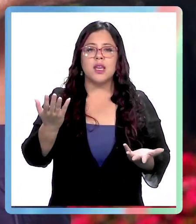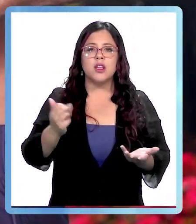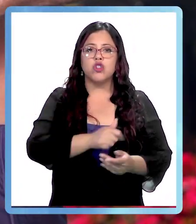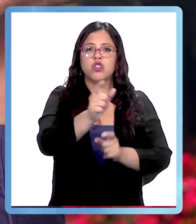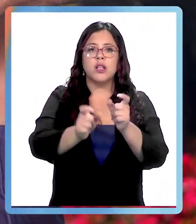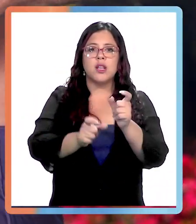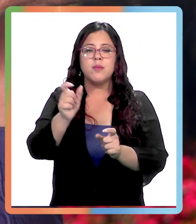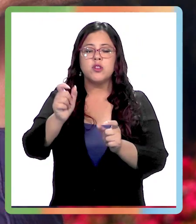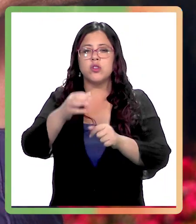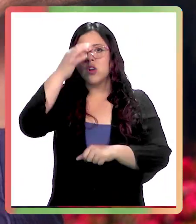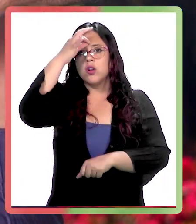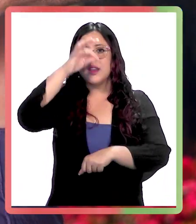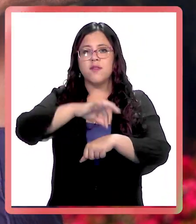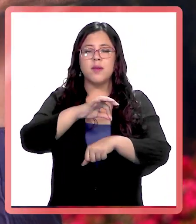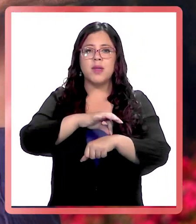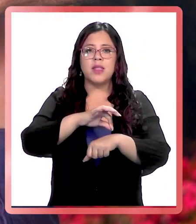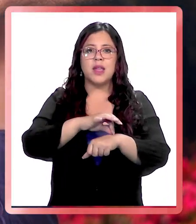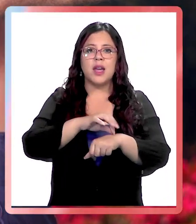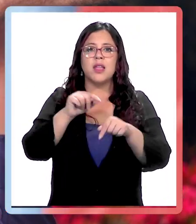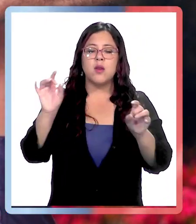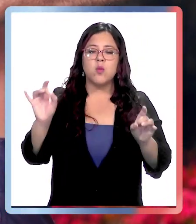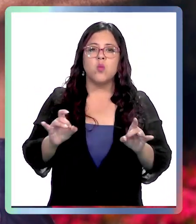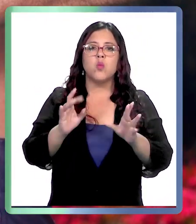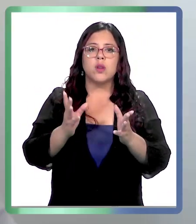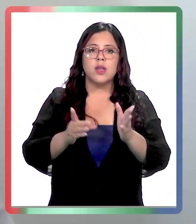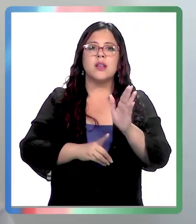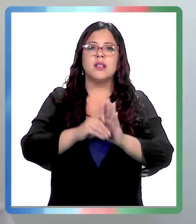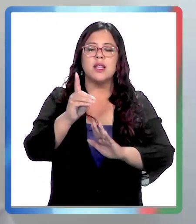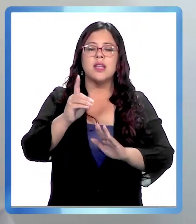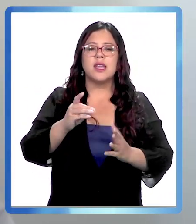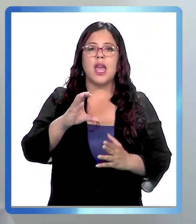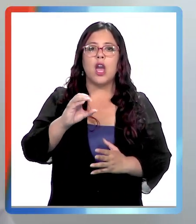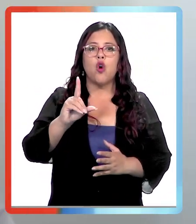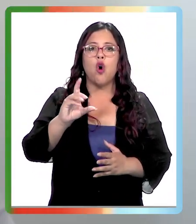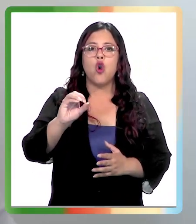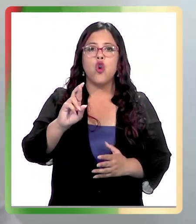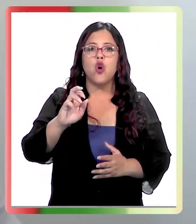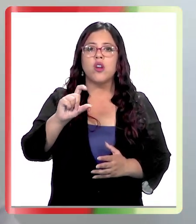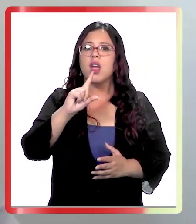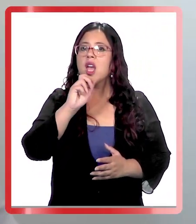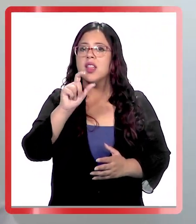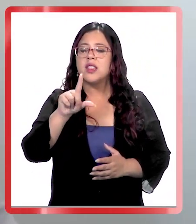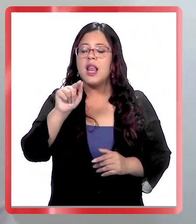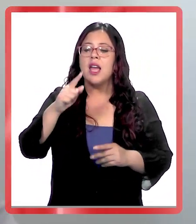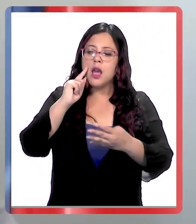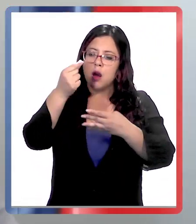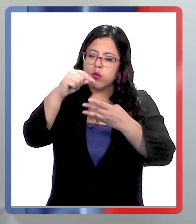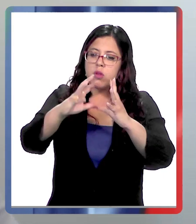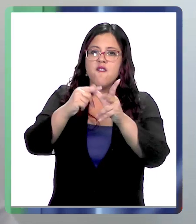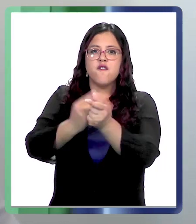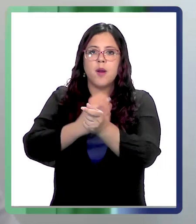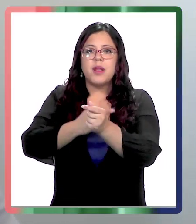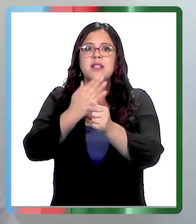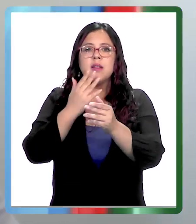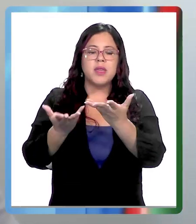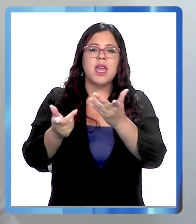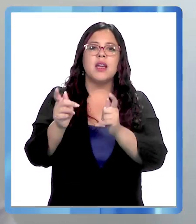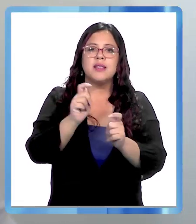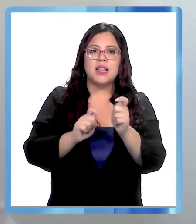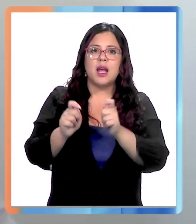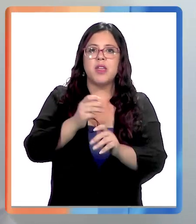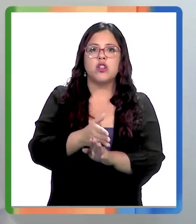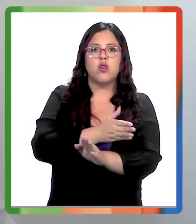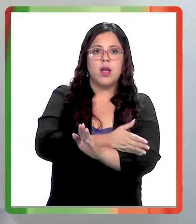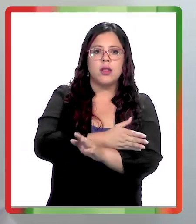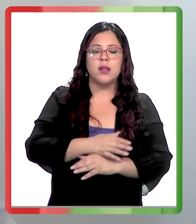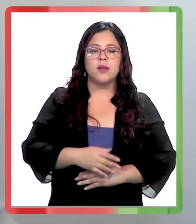fundamentalmente en la poliposis adenomatosa familiar, en que la penetración es de un 100%, es decir, todos los